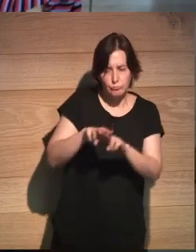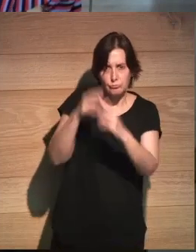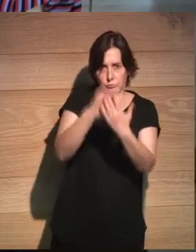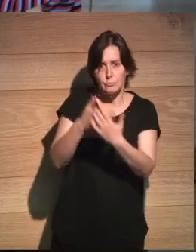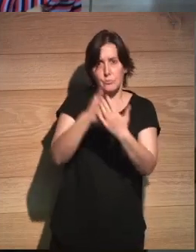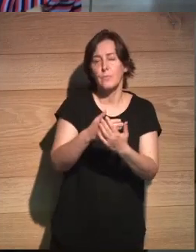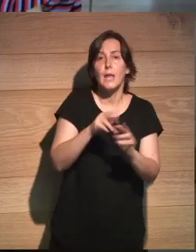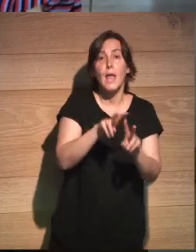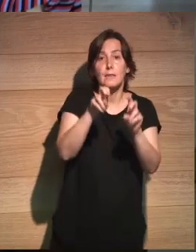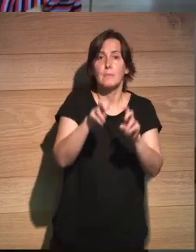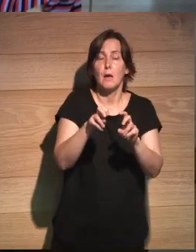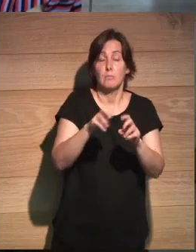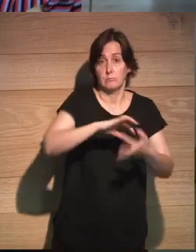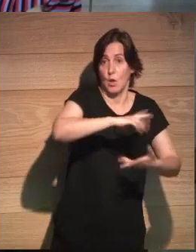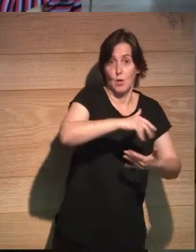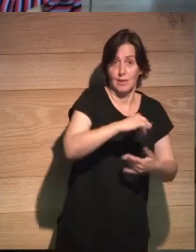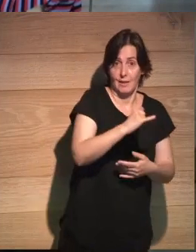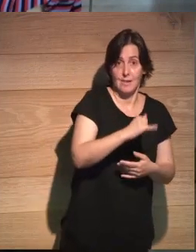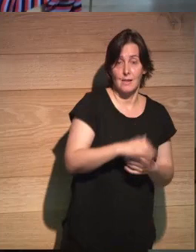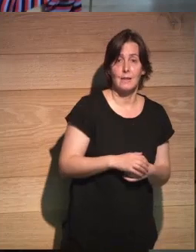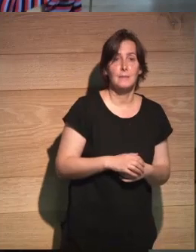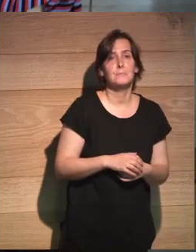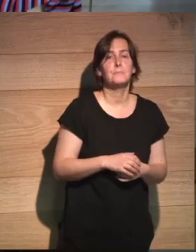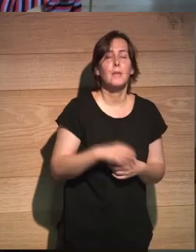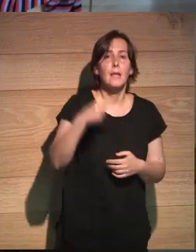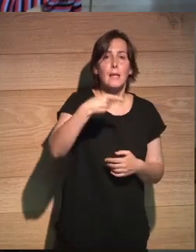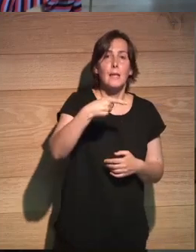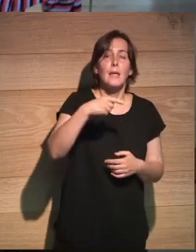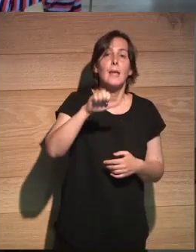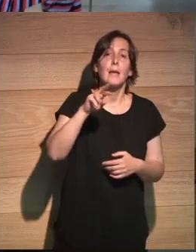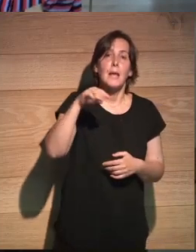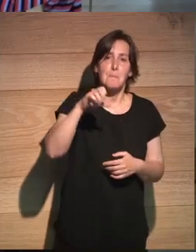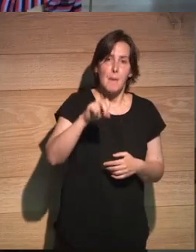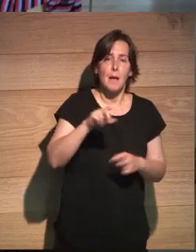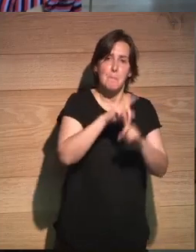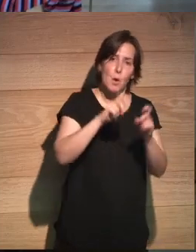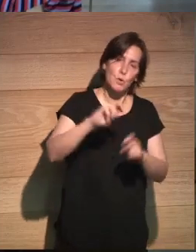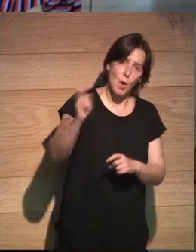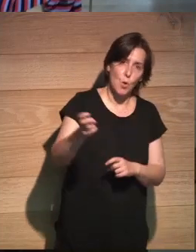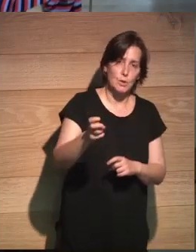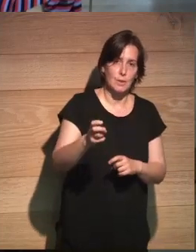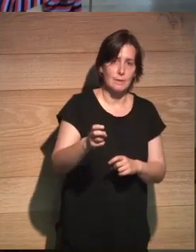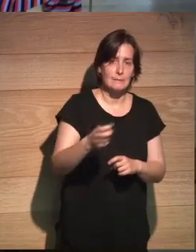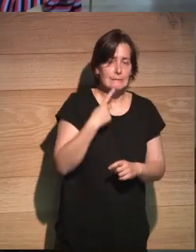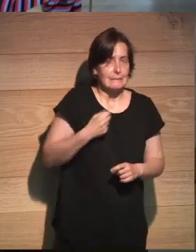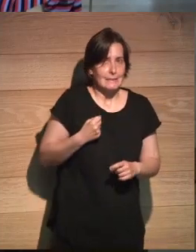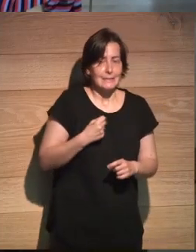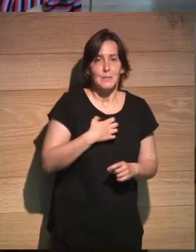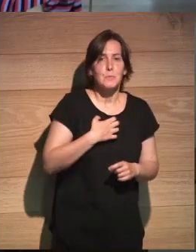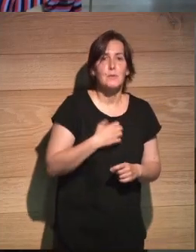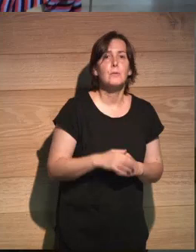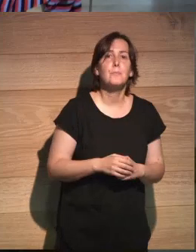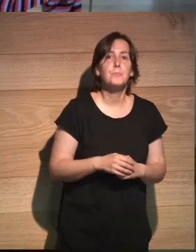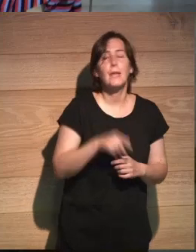están en los informativos. Germán, voy a hacer otra preguntita porque no me puedo contener. ¿Cómo